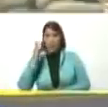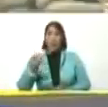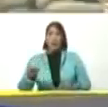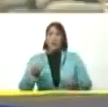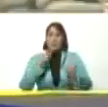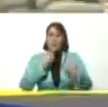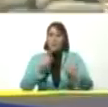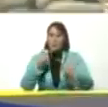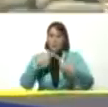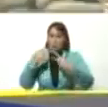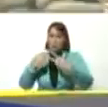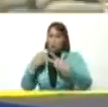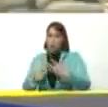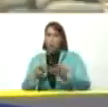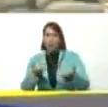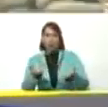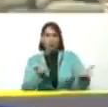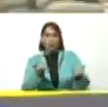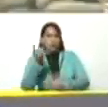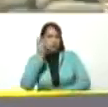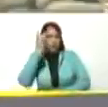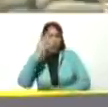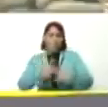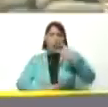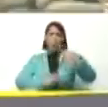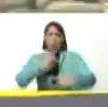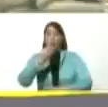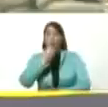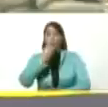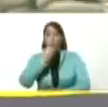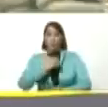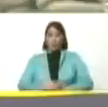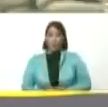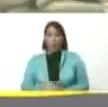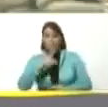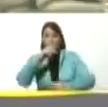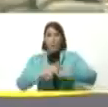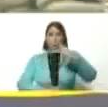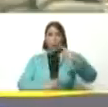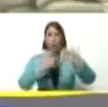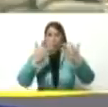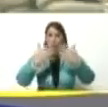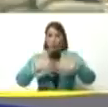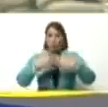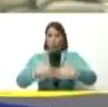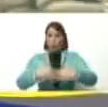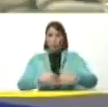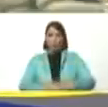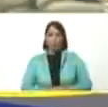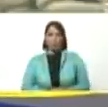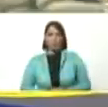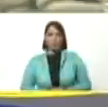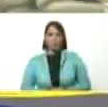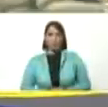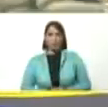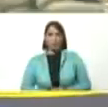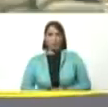bienes, la creación de servicios, la producción de alimentos, la producción industrial.